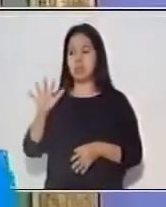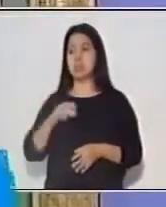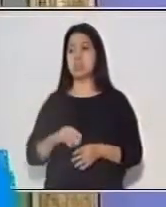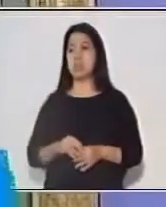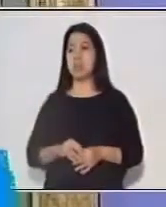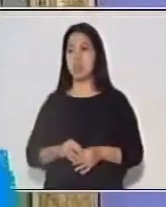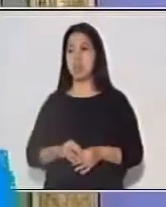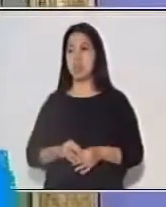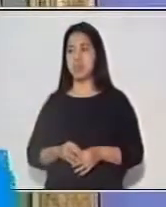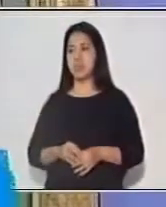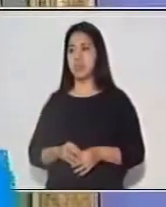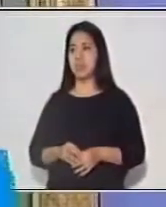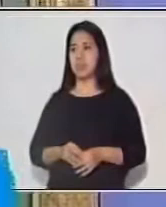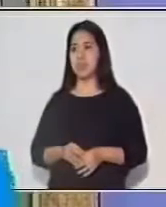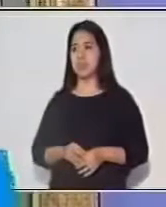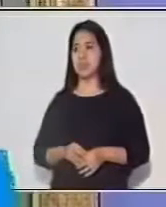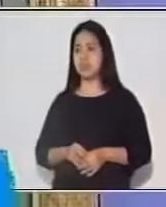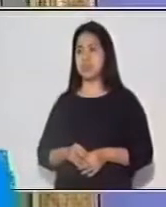0.055.